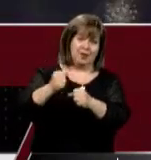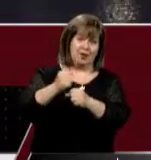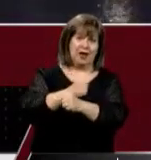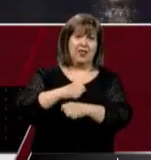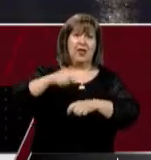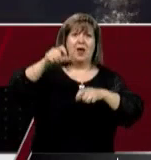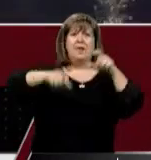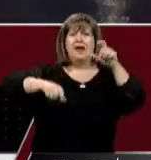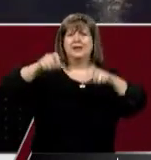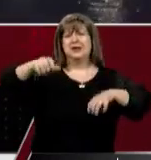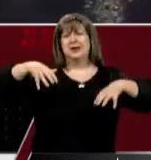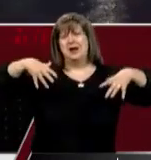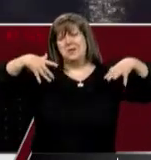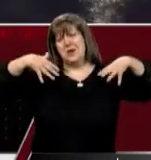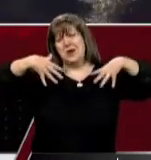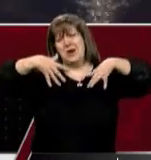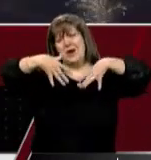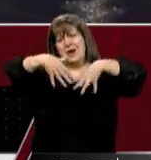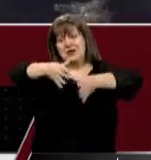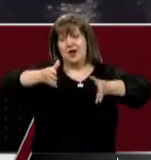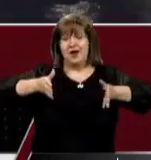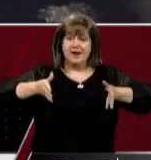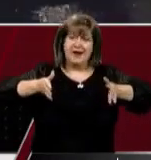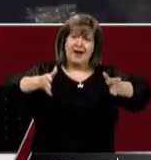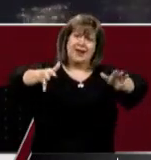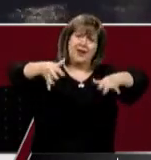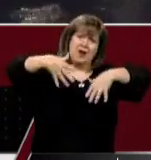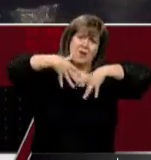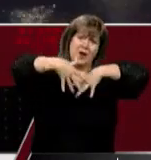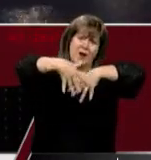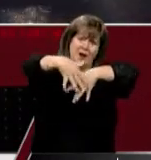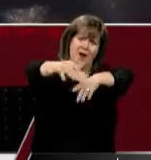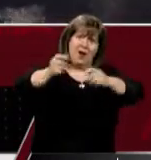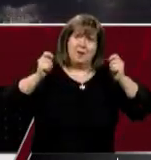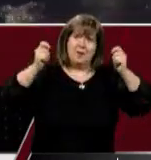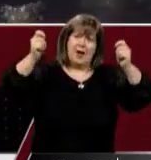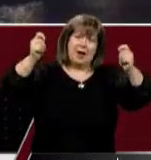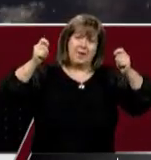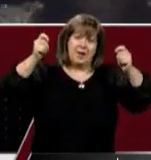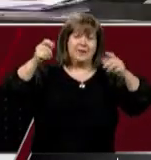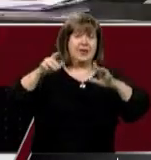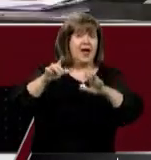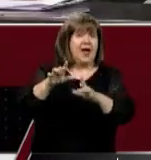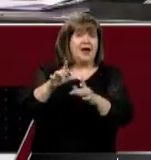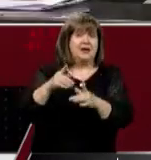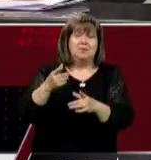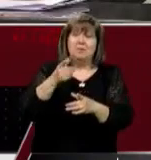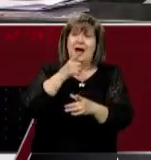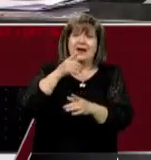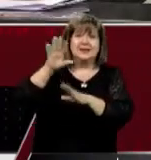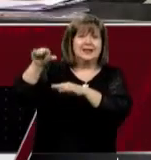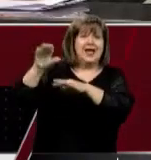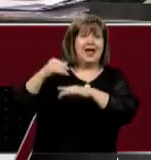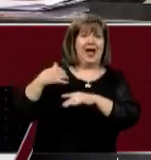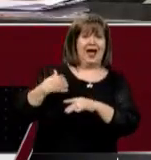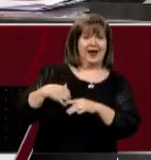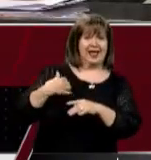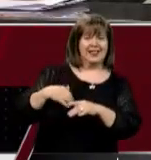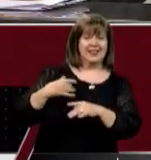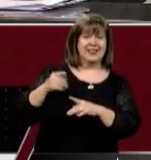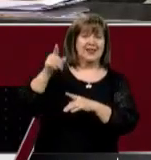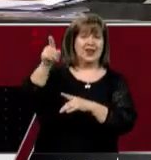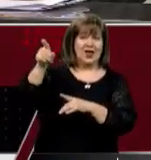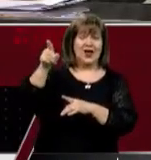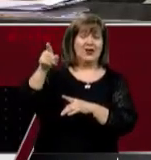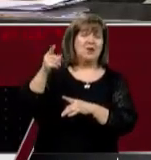gente. Claro, me imagino, pero aparte ustedes son como eufóricos, ¿no? El napolitano es pasional, digo, y lo que significa el fútbol